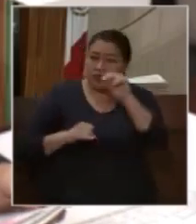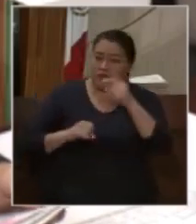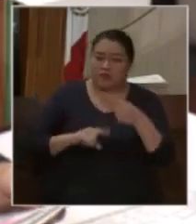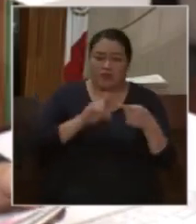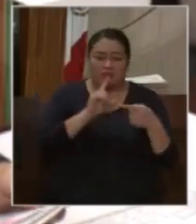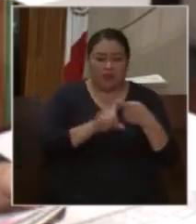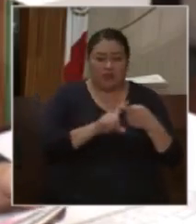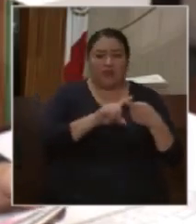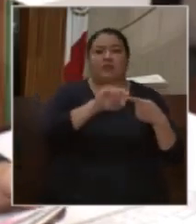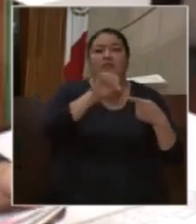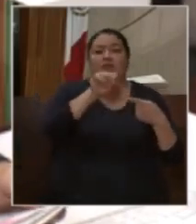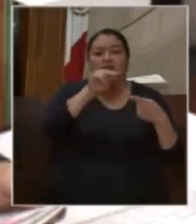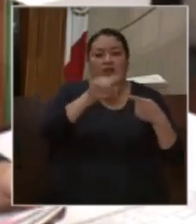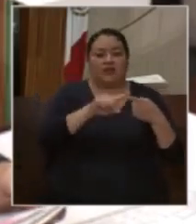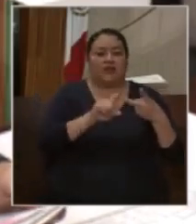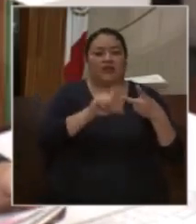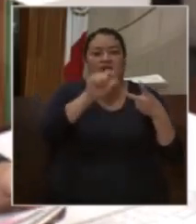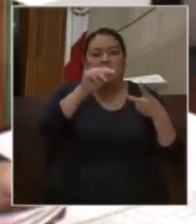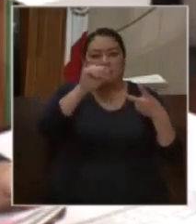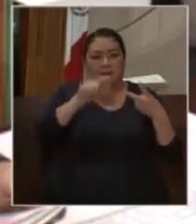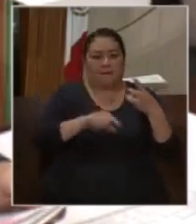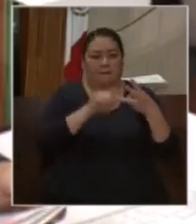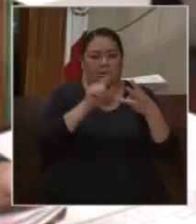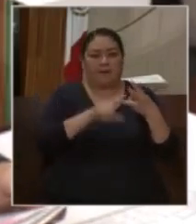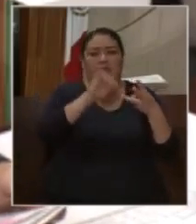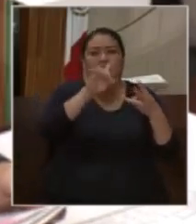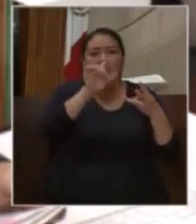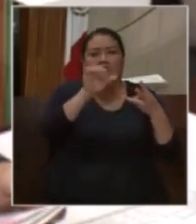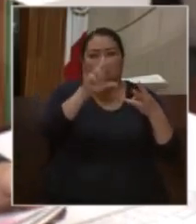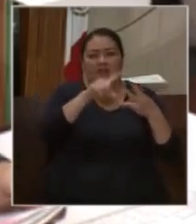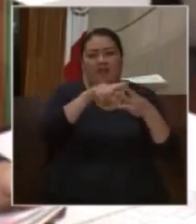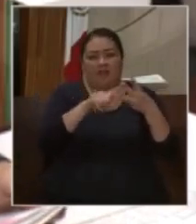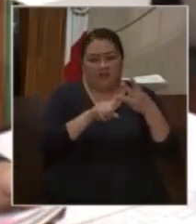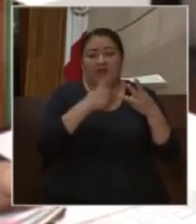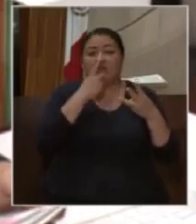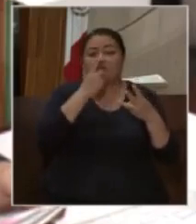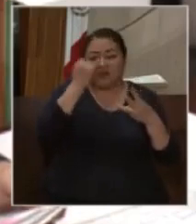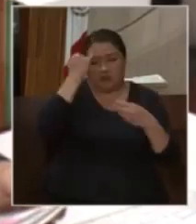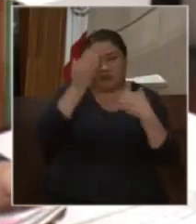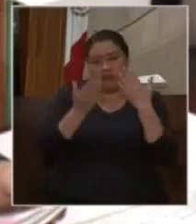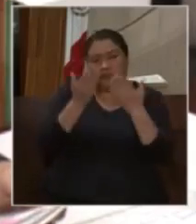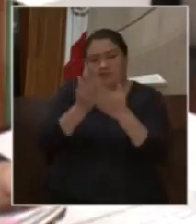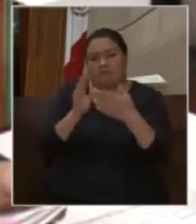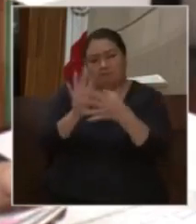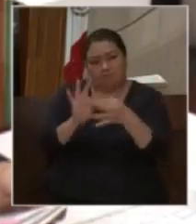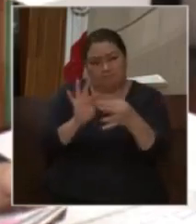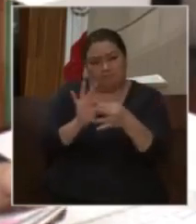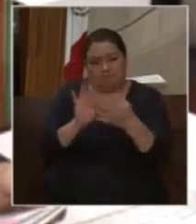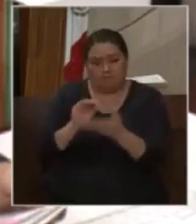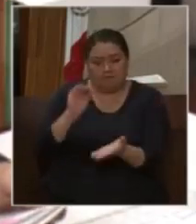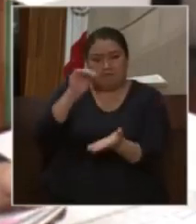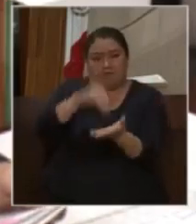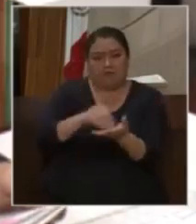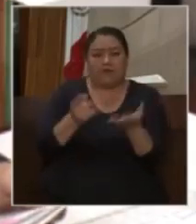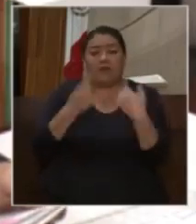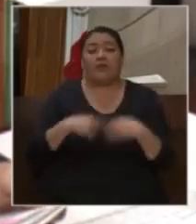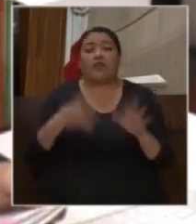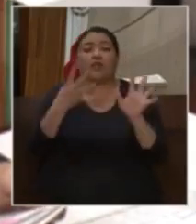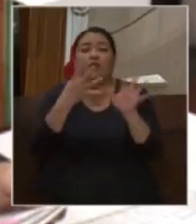presidente, y del magistrado Felipe de la Mata Pizaña y del magistrado Indalfer Infante González, quienes anuncian la emisión de votos particulares. Y en el